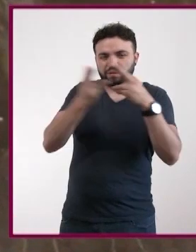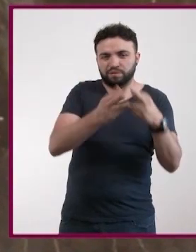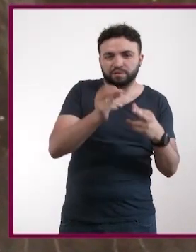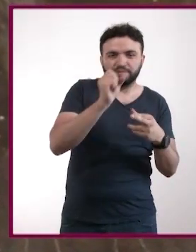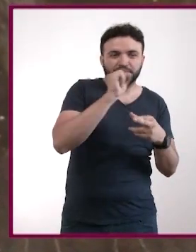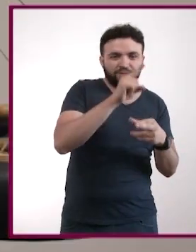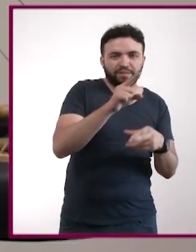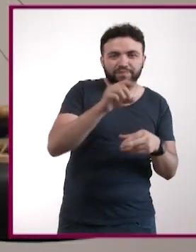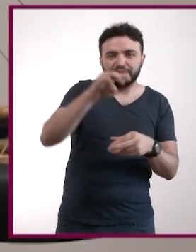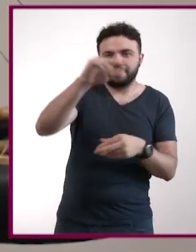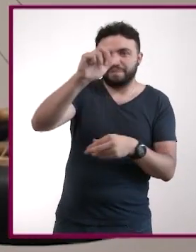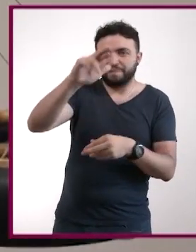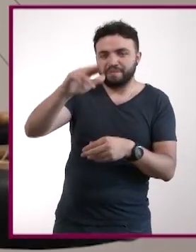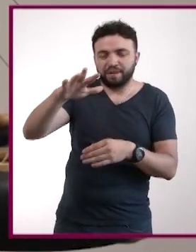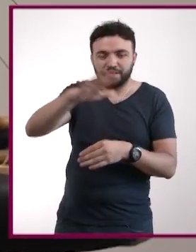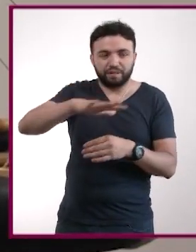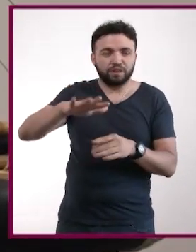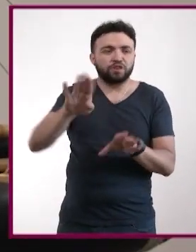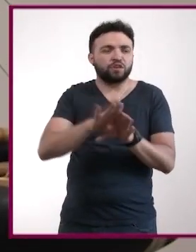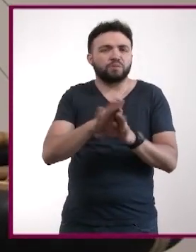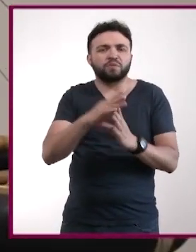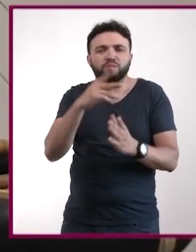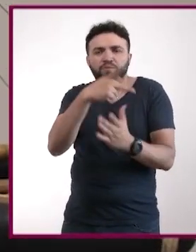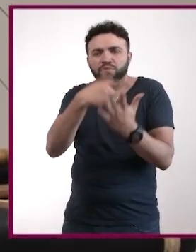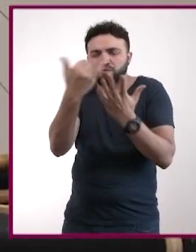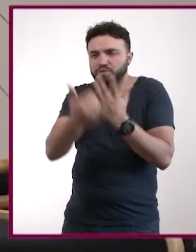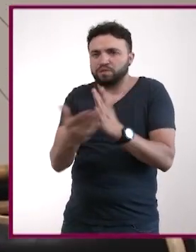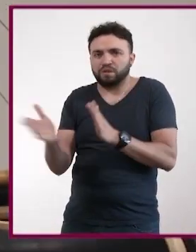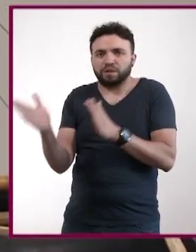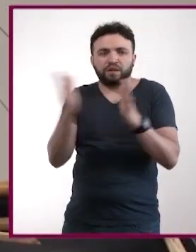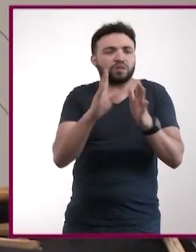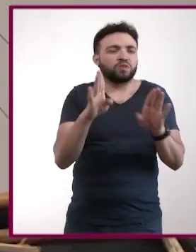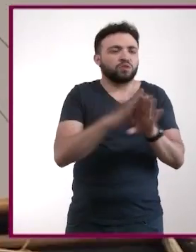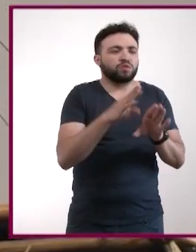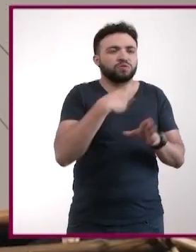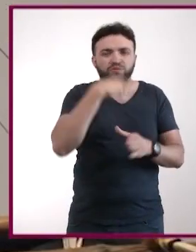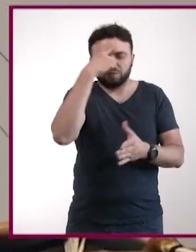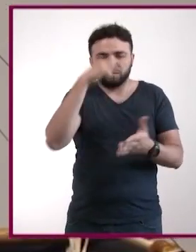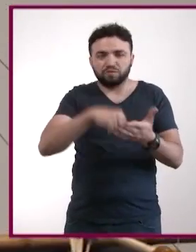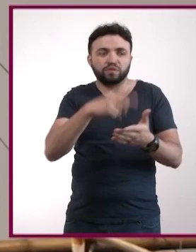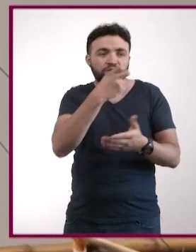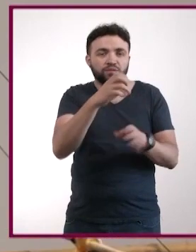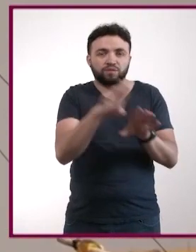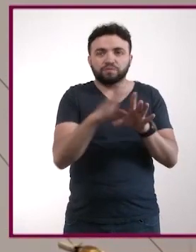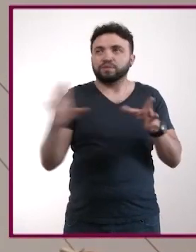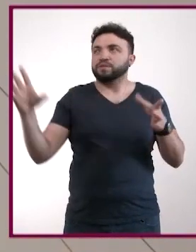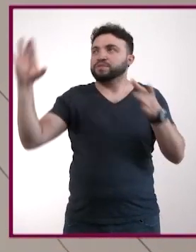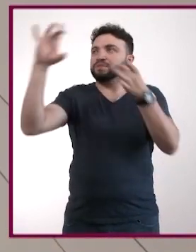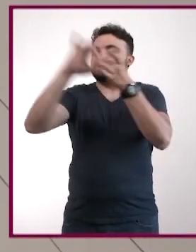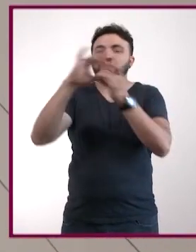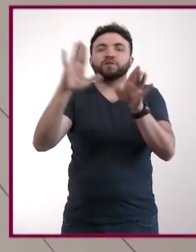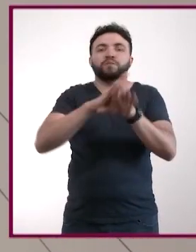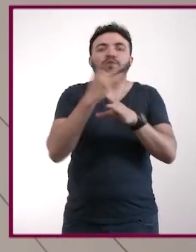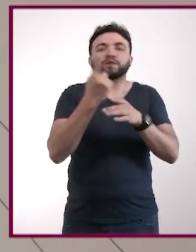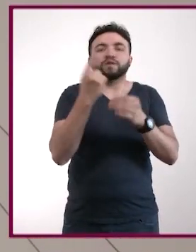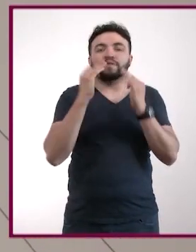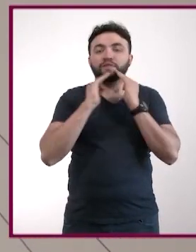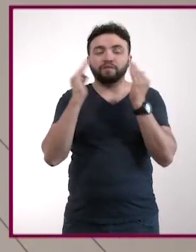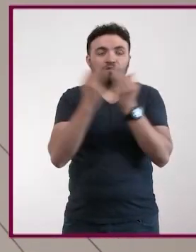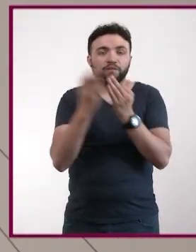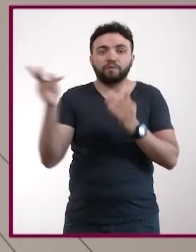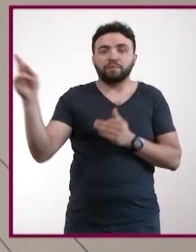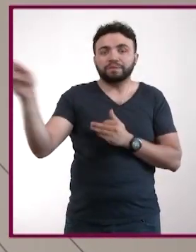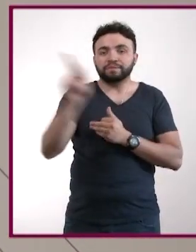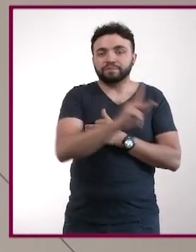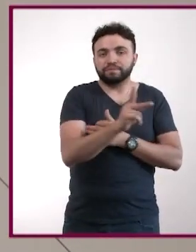que generar otro proyecto alterno, es como una especie de acoplamiento de